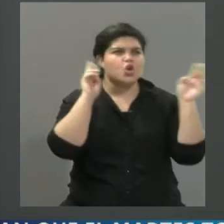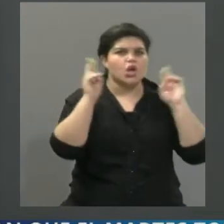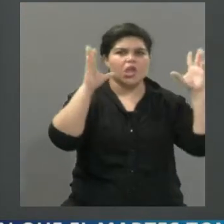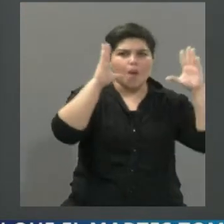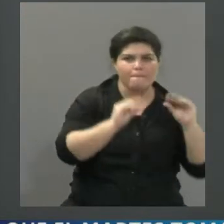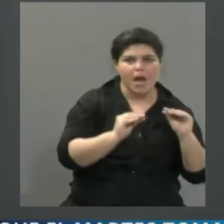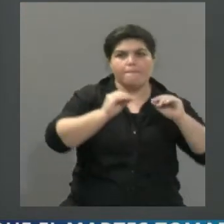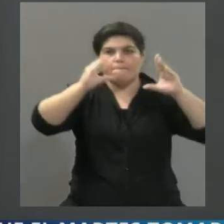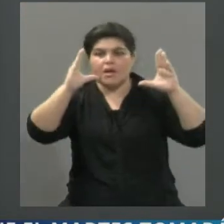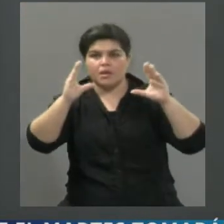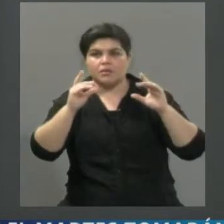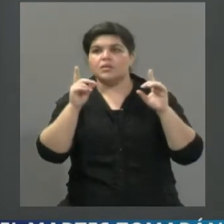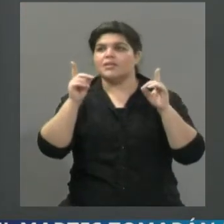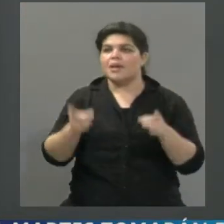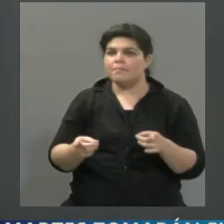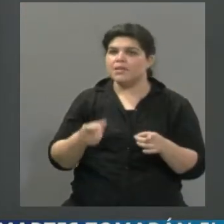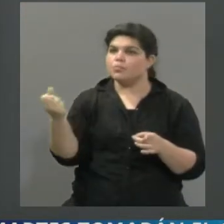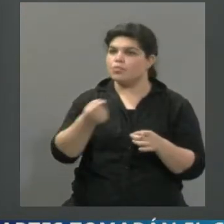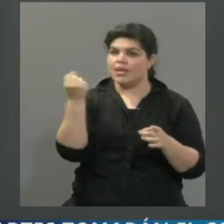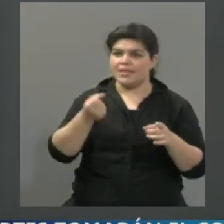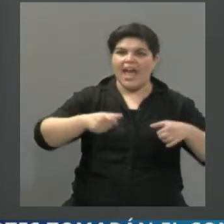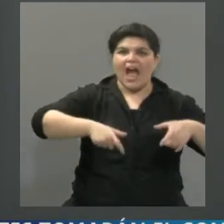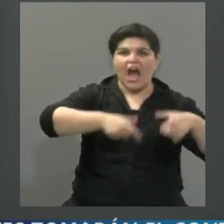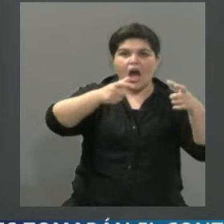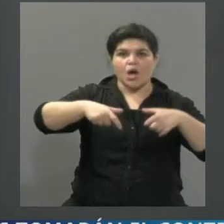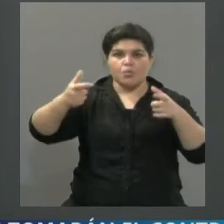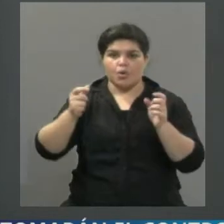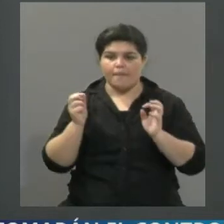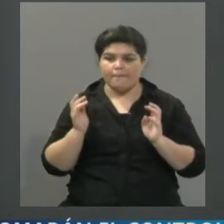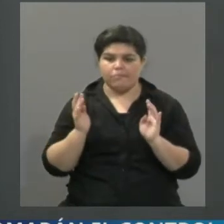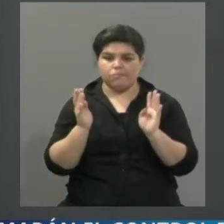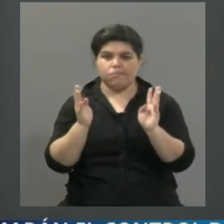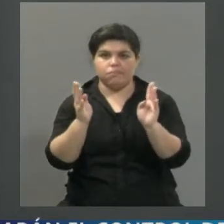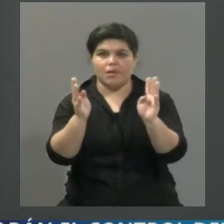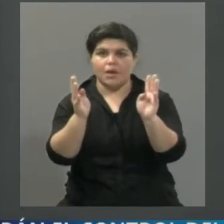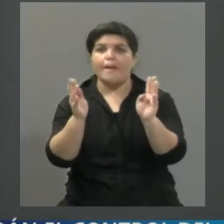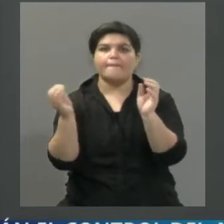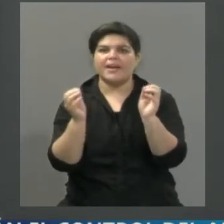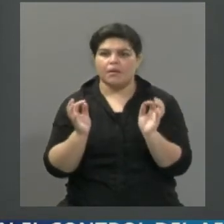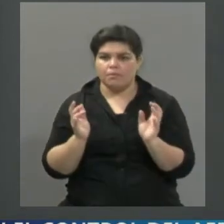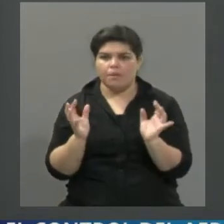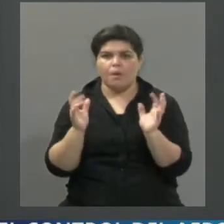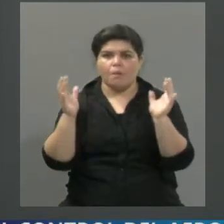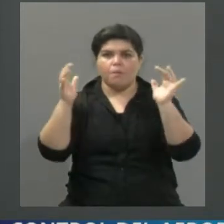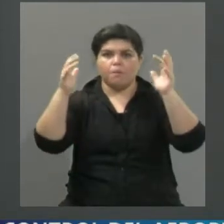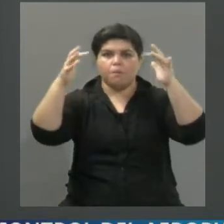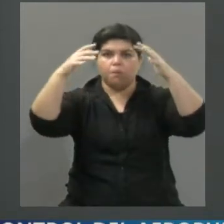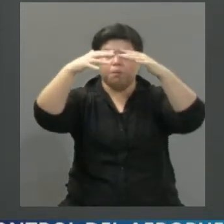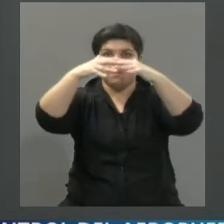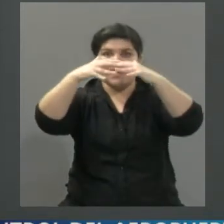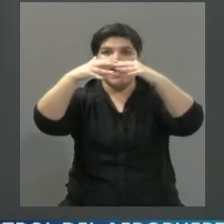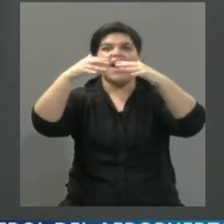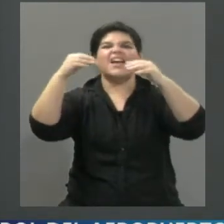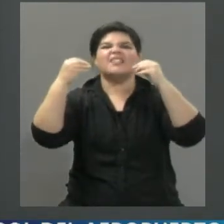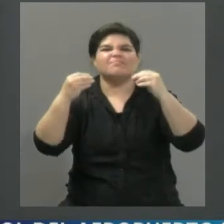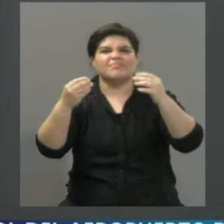uno planta árboles, ponerlos de una manera que estén alineados para que después las copas, cuando ya estén frondosos, se unan una con otra, ¿no? Y esto genere